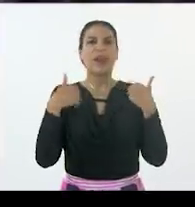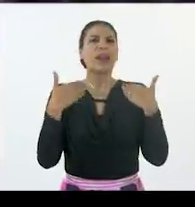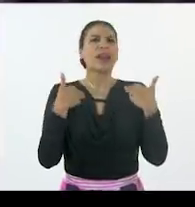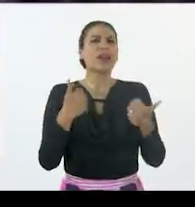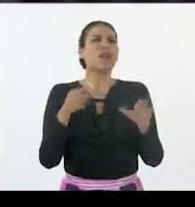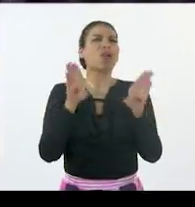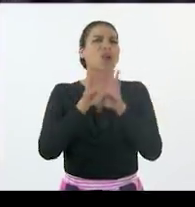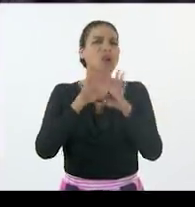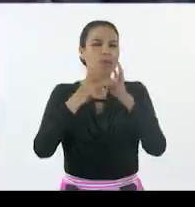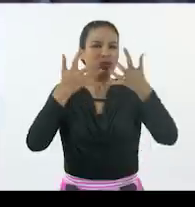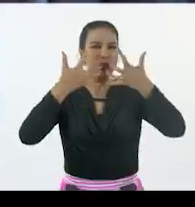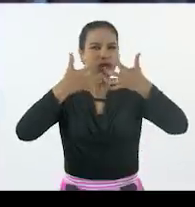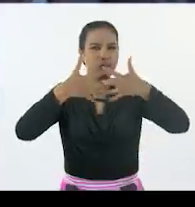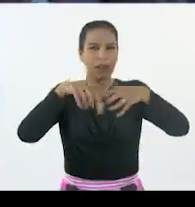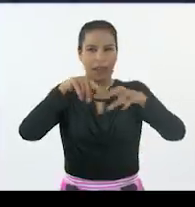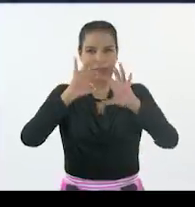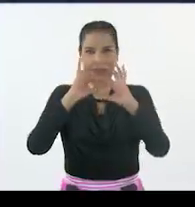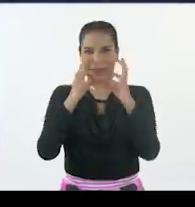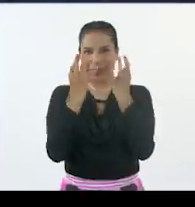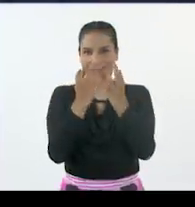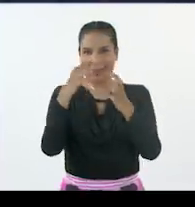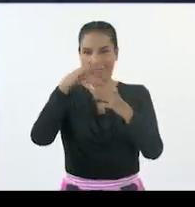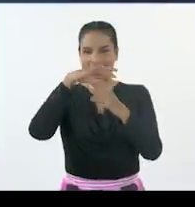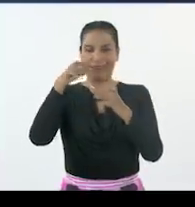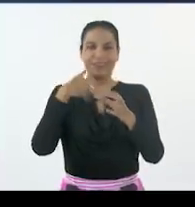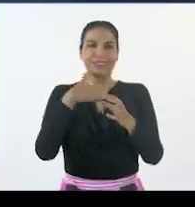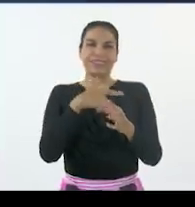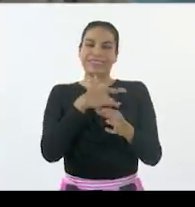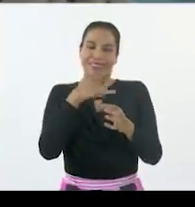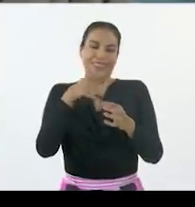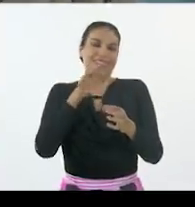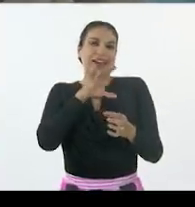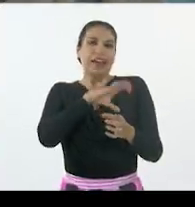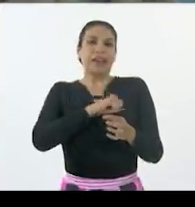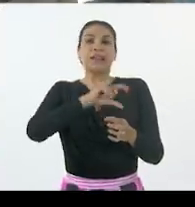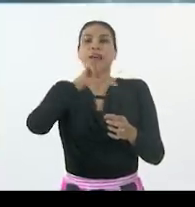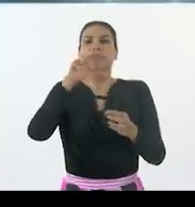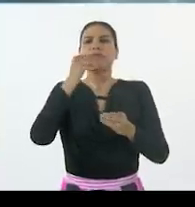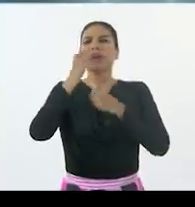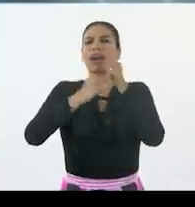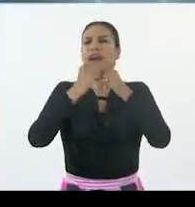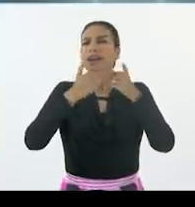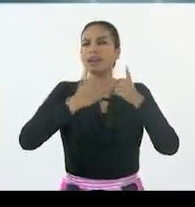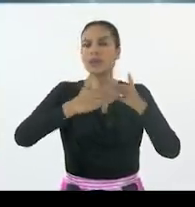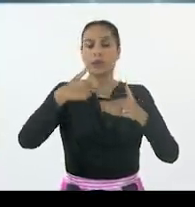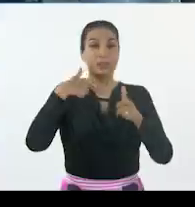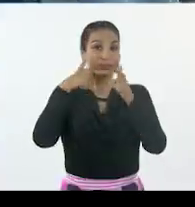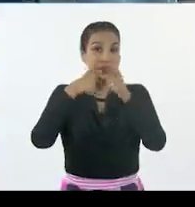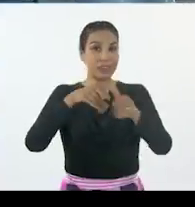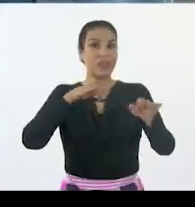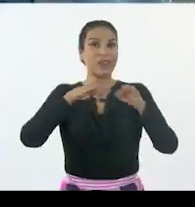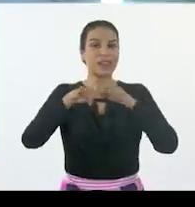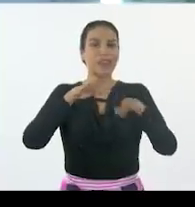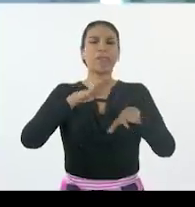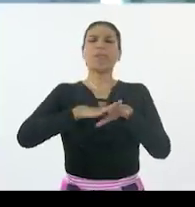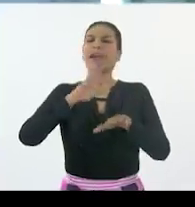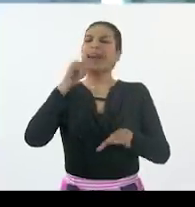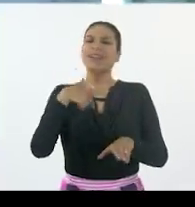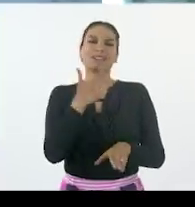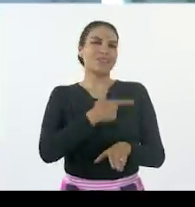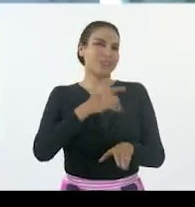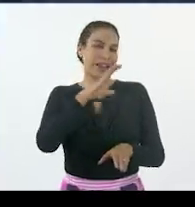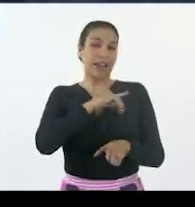cómo funcionaba nuestra Tierra se convirtió en mi pasión. Después de muchos años, sigo trabajando en lo que más me